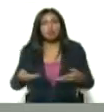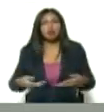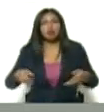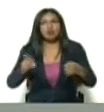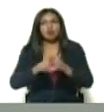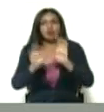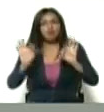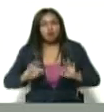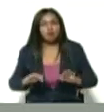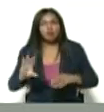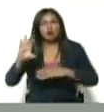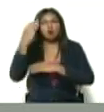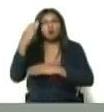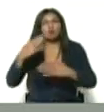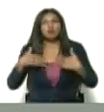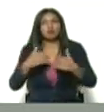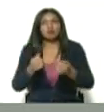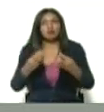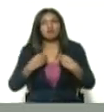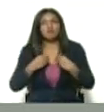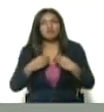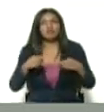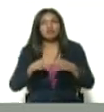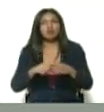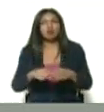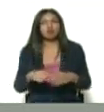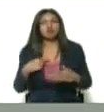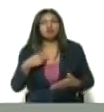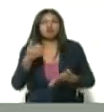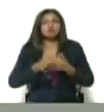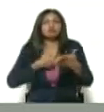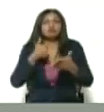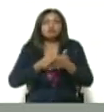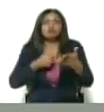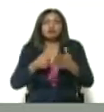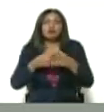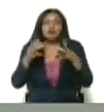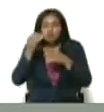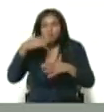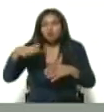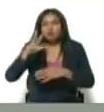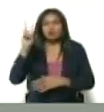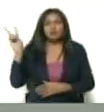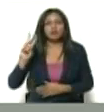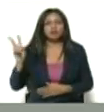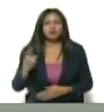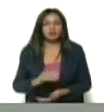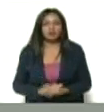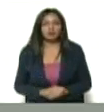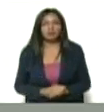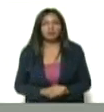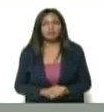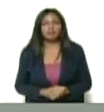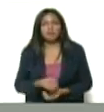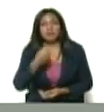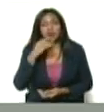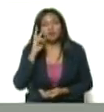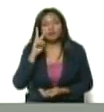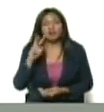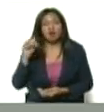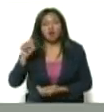a Colombia para salvar vidas allá, insisto, insisto, a nombre de todo el pueblo de Venezuela. Bueno, fíjate, también